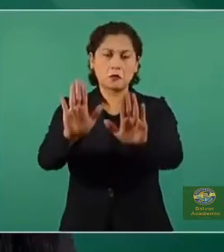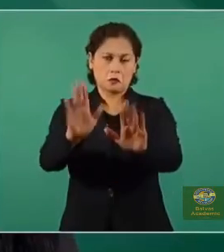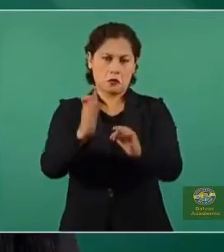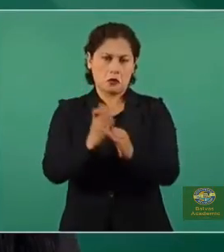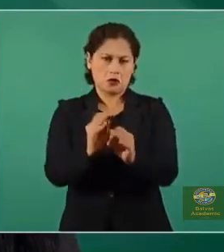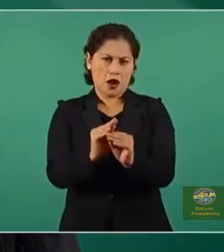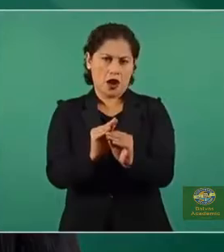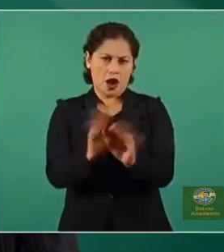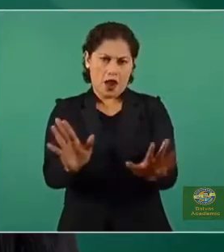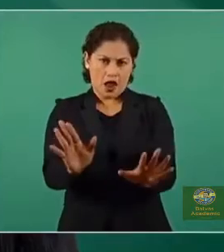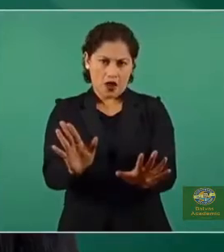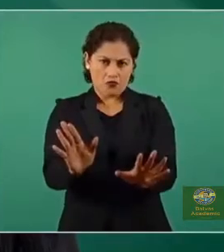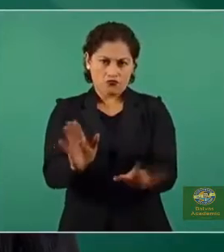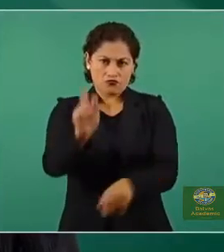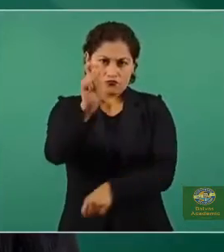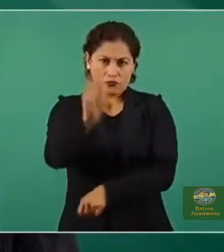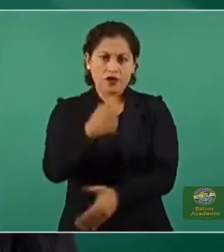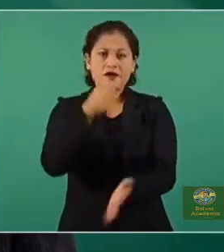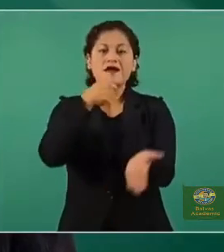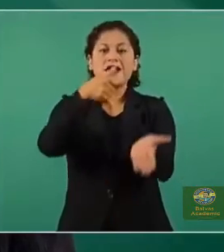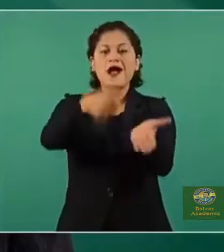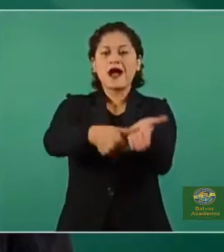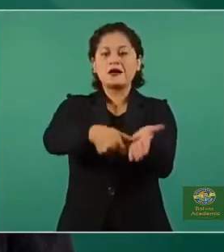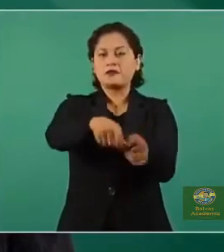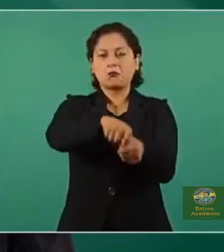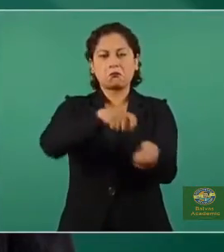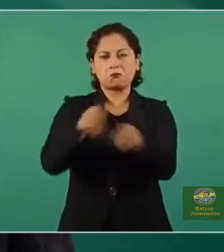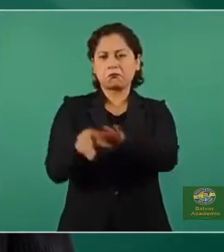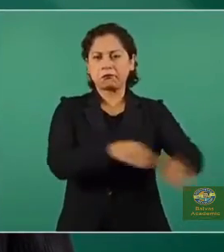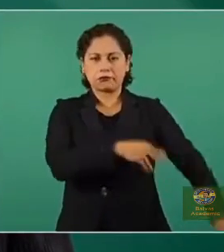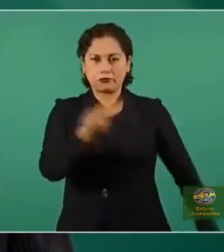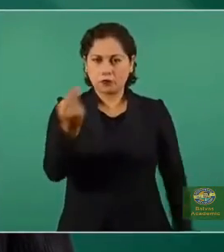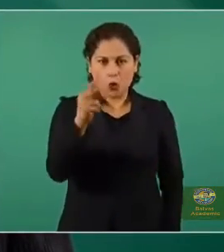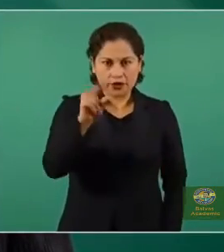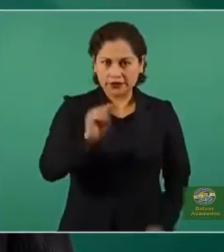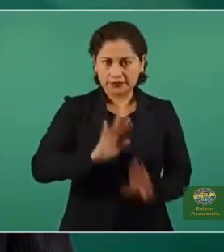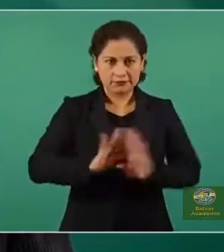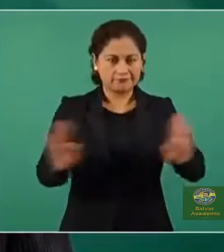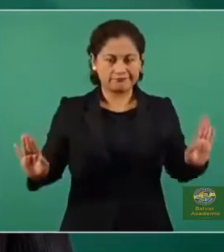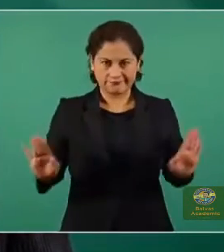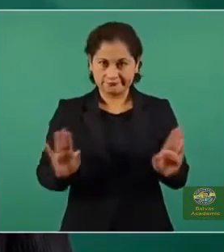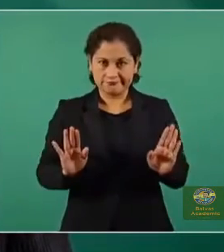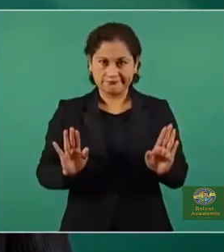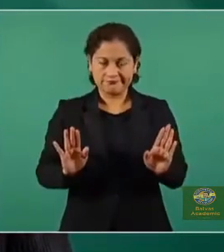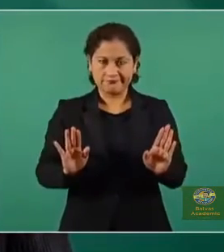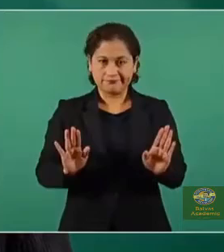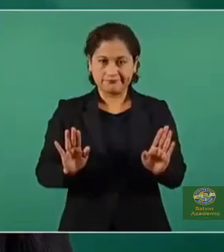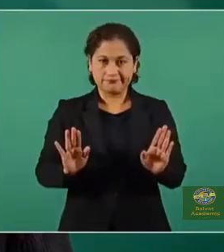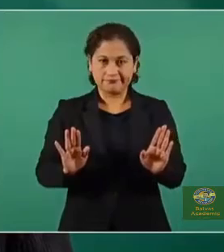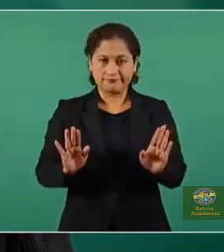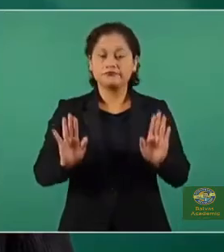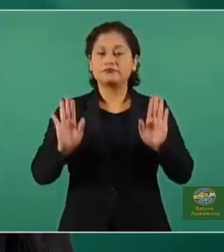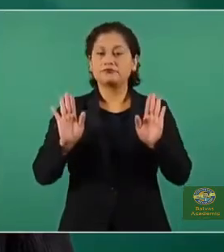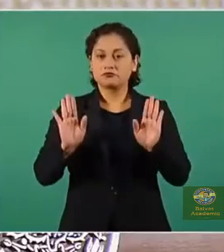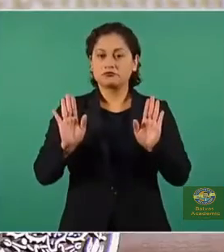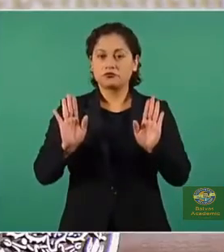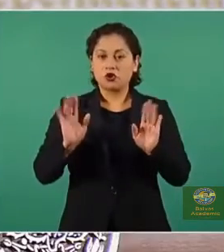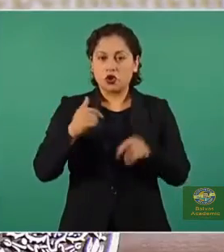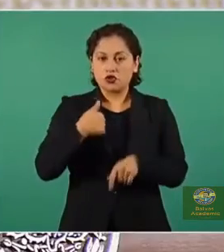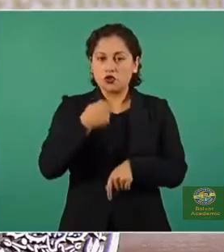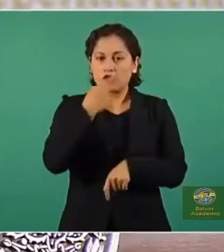expreso, no es necesaria la carta, no es obligatoria, insisto, lo que podamos eliminar y que pueda